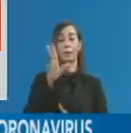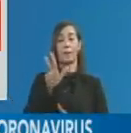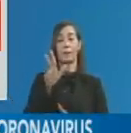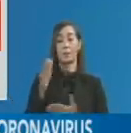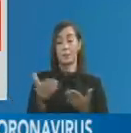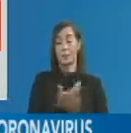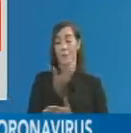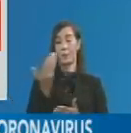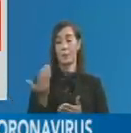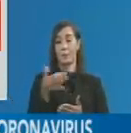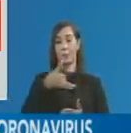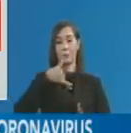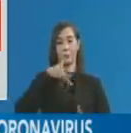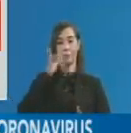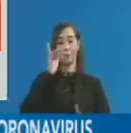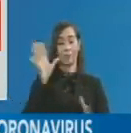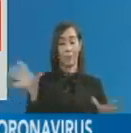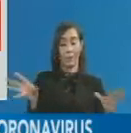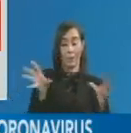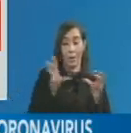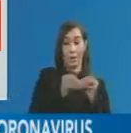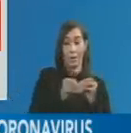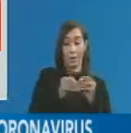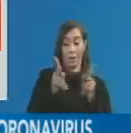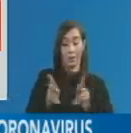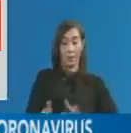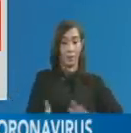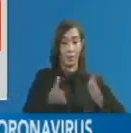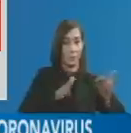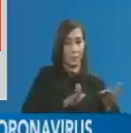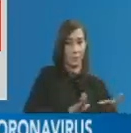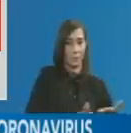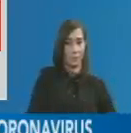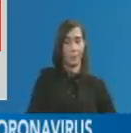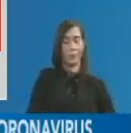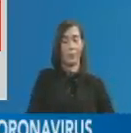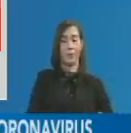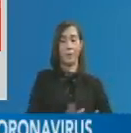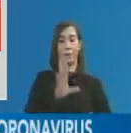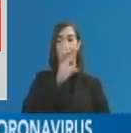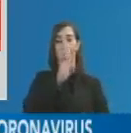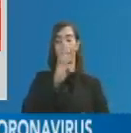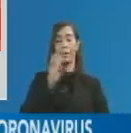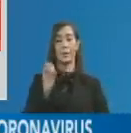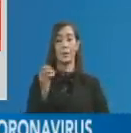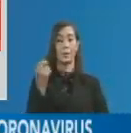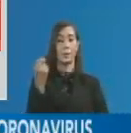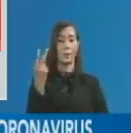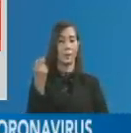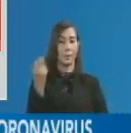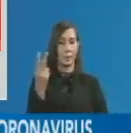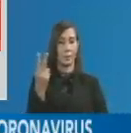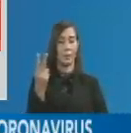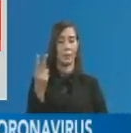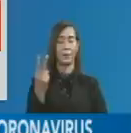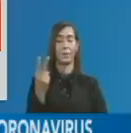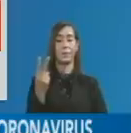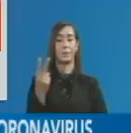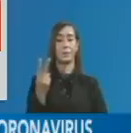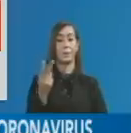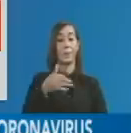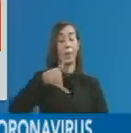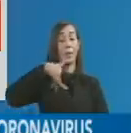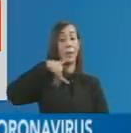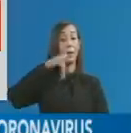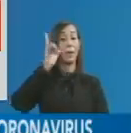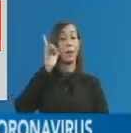623 casos. El total de defunciones acumuladas, 712. Y en el